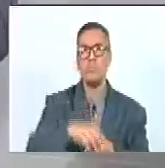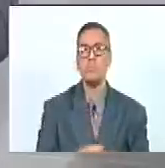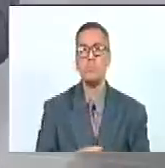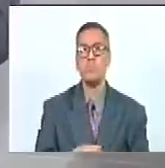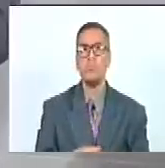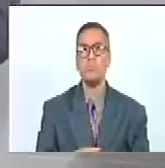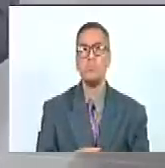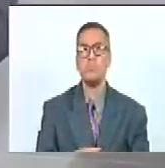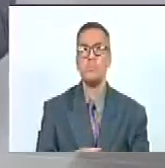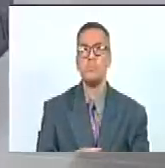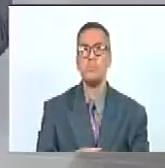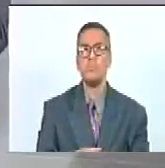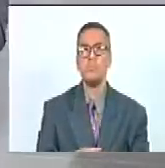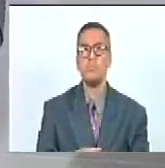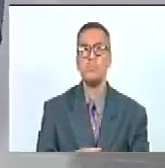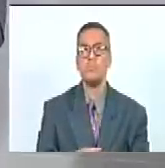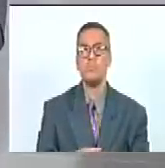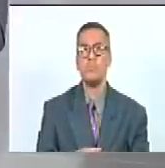y